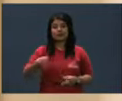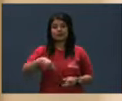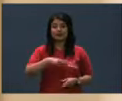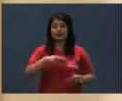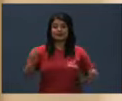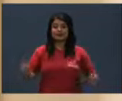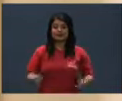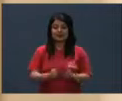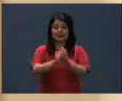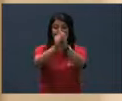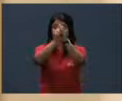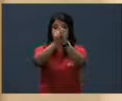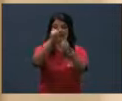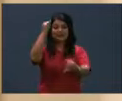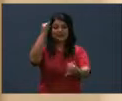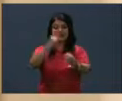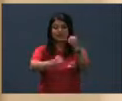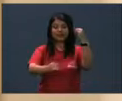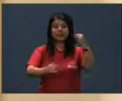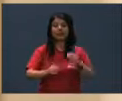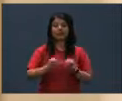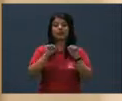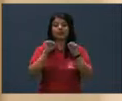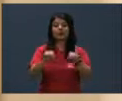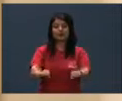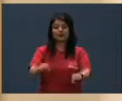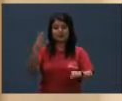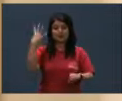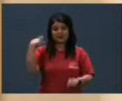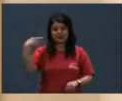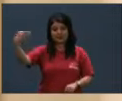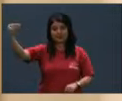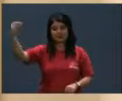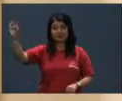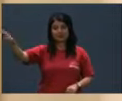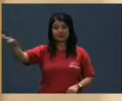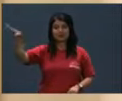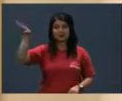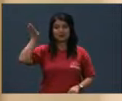Nuestra celebración ha terminado. Podemos ir en paz.